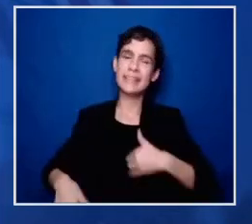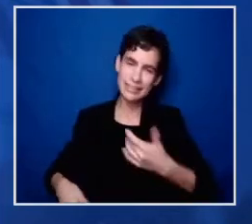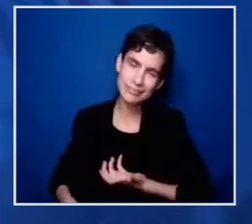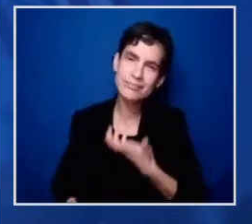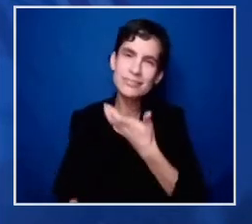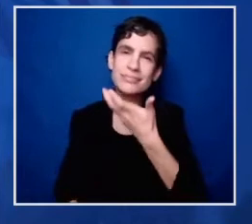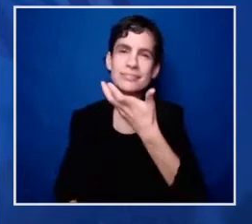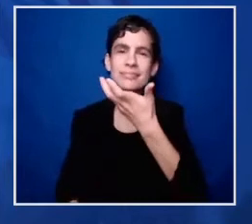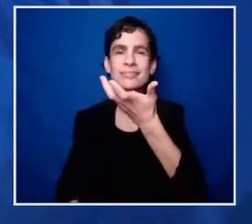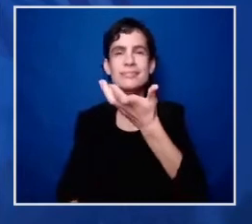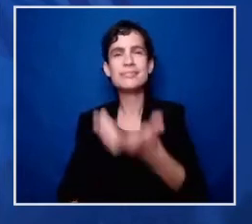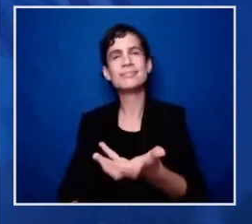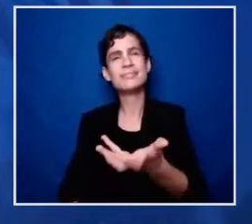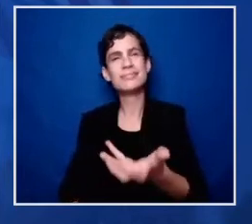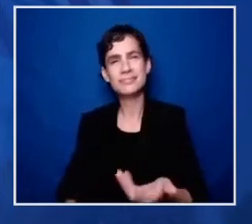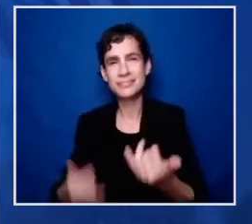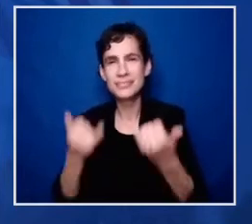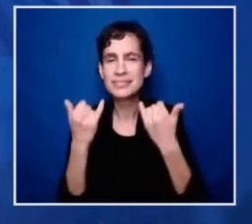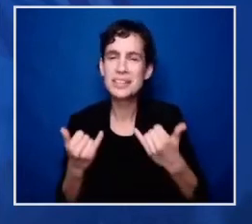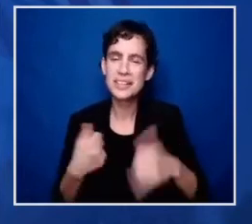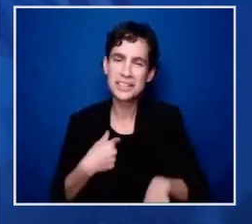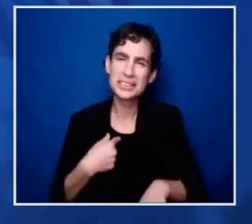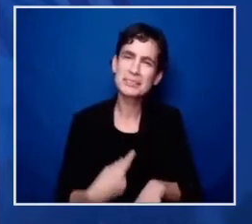sin esperanza.